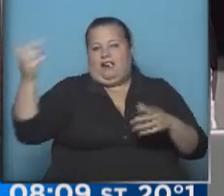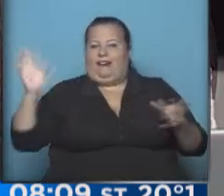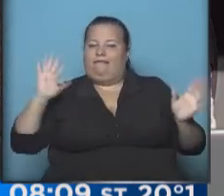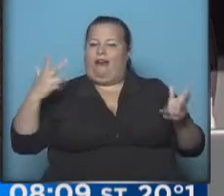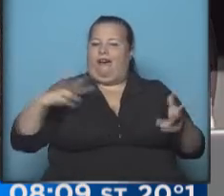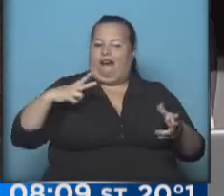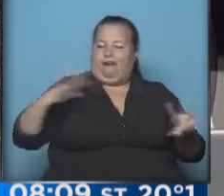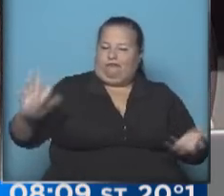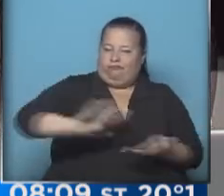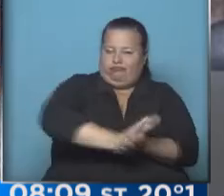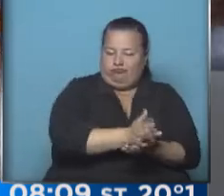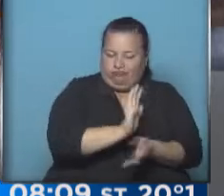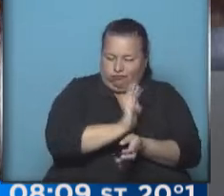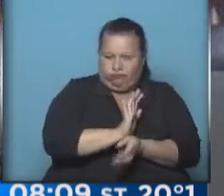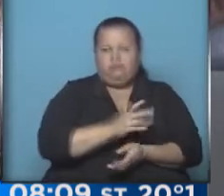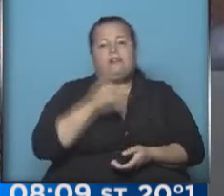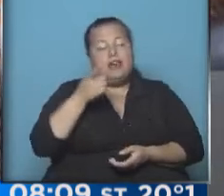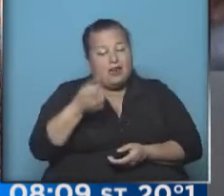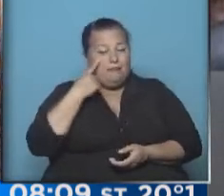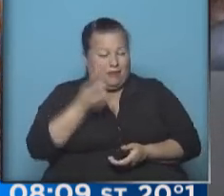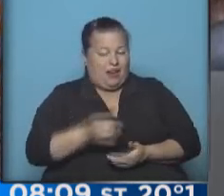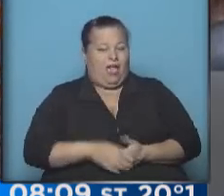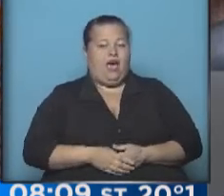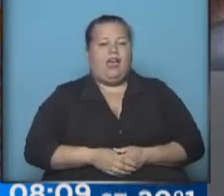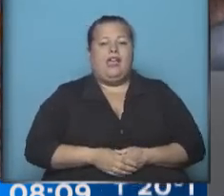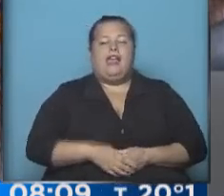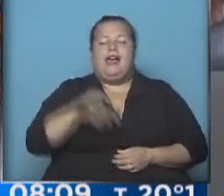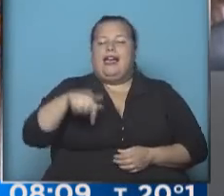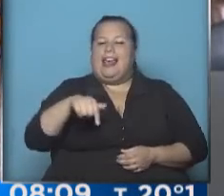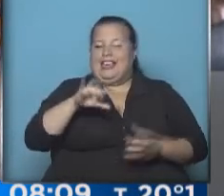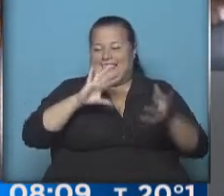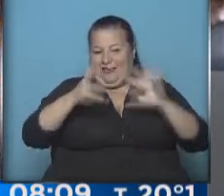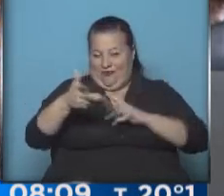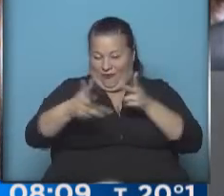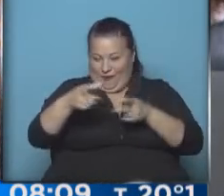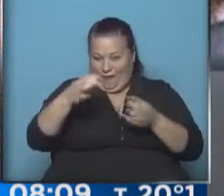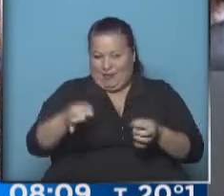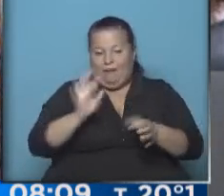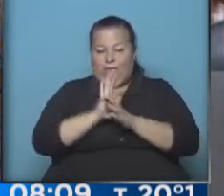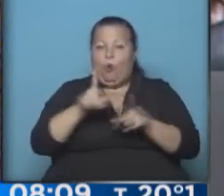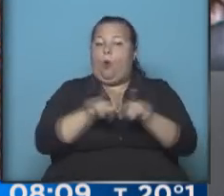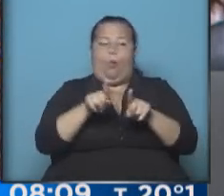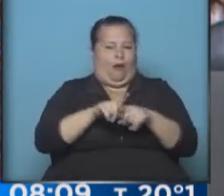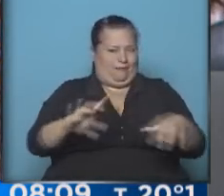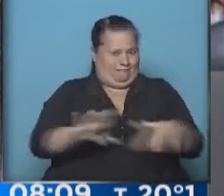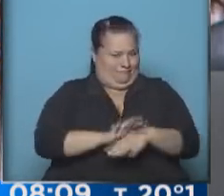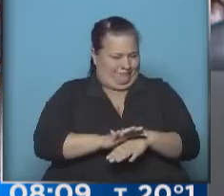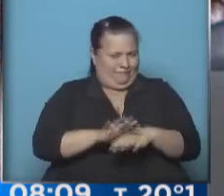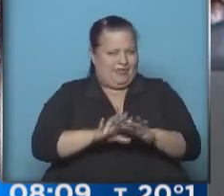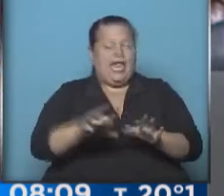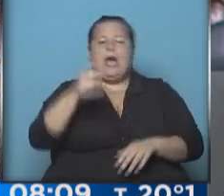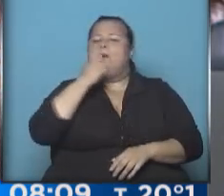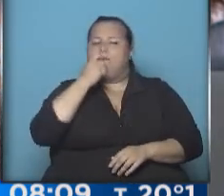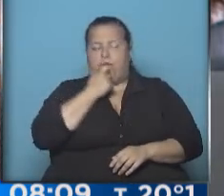termina comiendo al más chico y fíjate vos esta esta esta metáfora que acabas de utilizar Cómo se aplica perfectamente a esto si